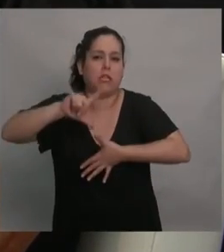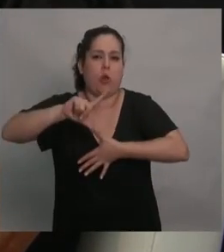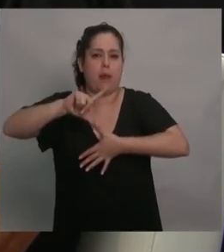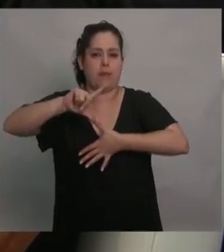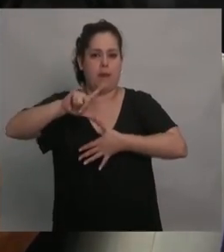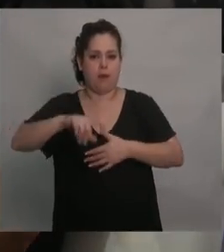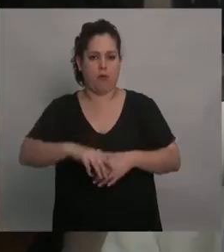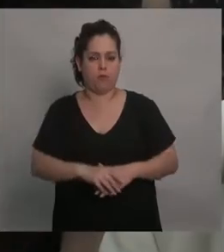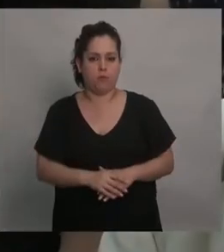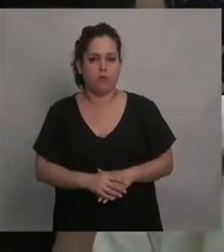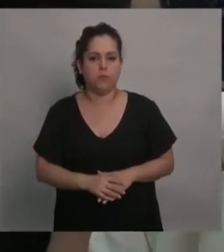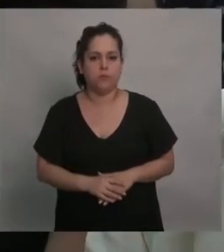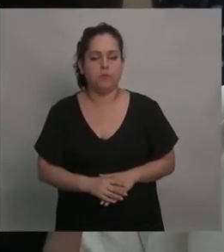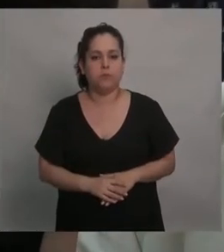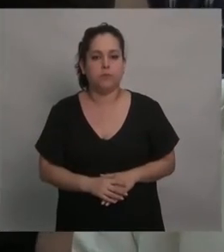latinoamericano.